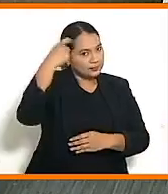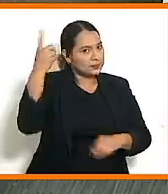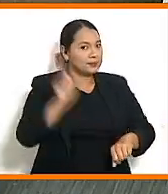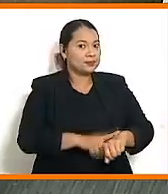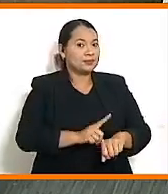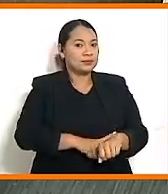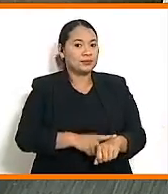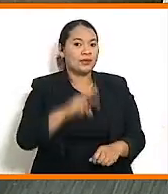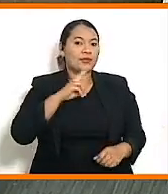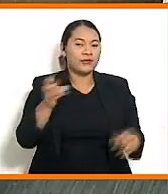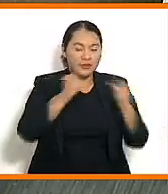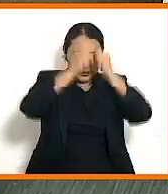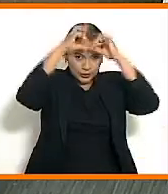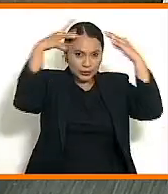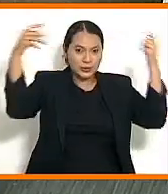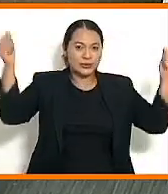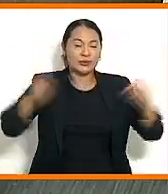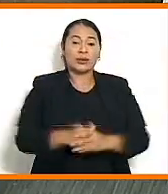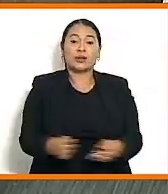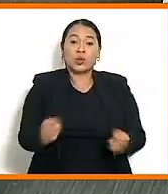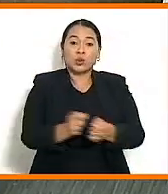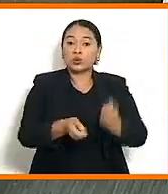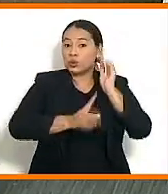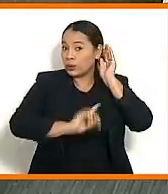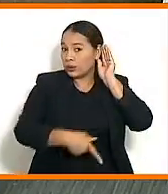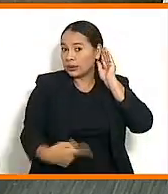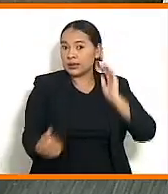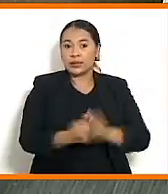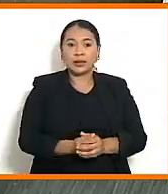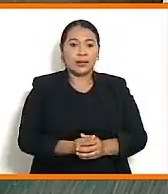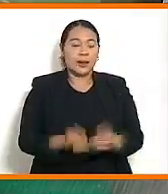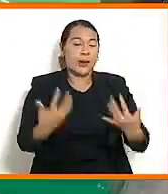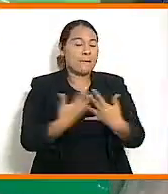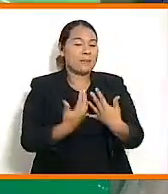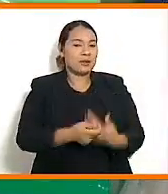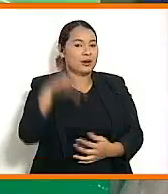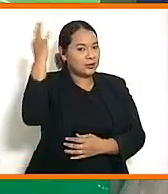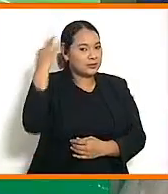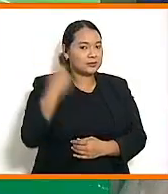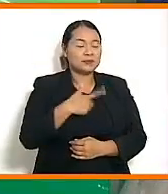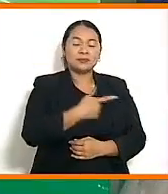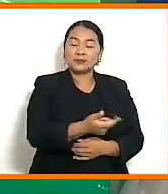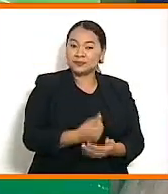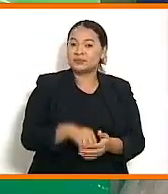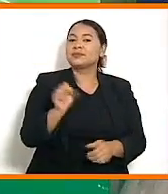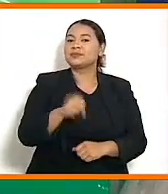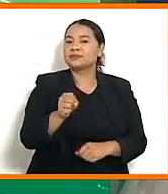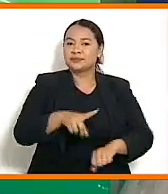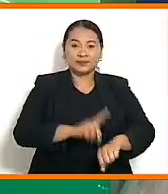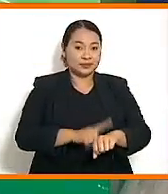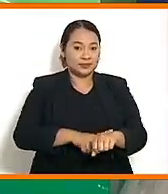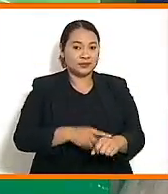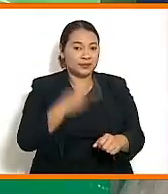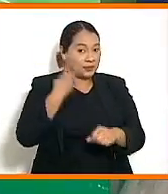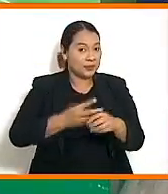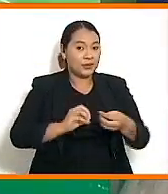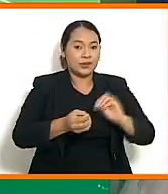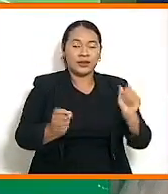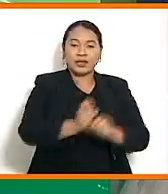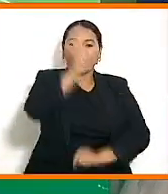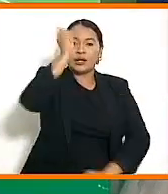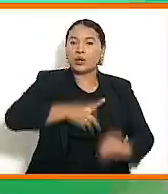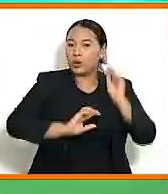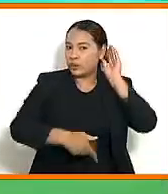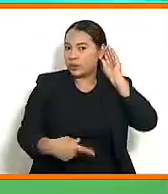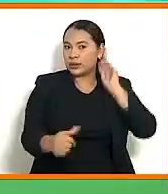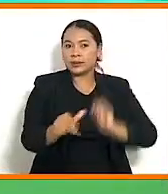de hacerlo una realidad en Diaria con Francini. Así es, Madeline, se llegó el momento de conocer el número ganador para Diaria en esta tarde. Pero